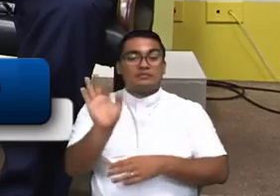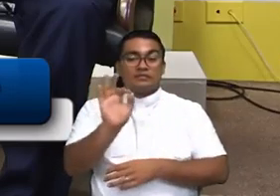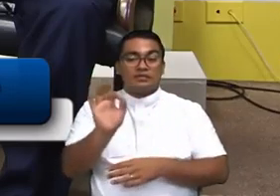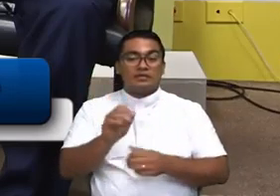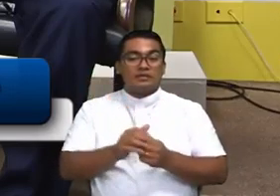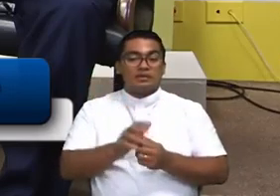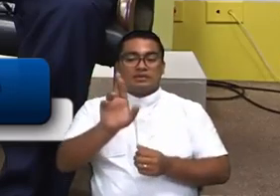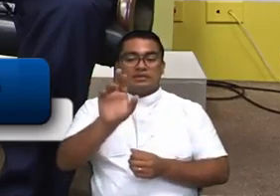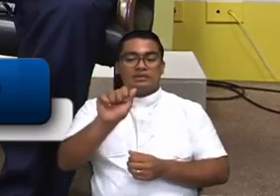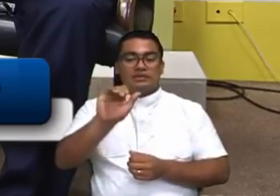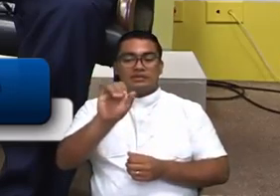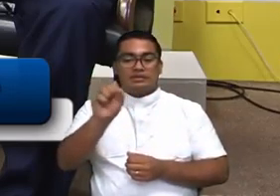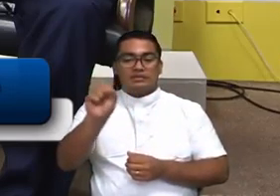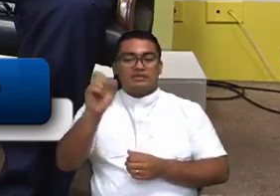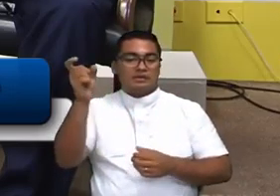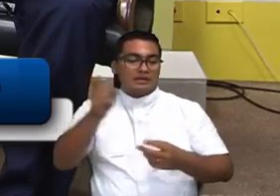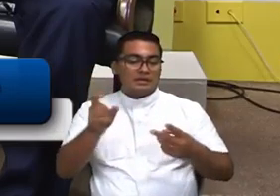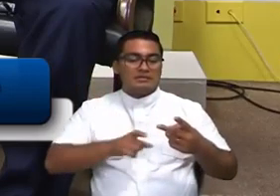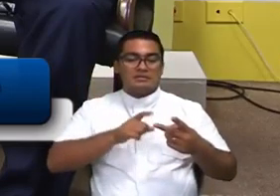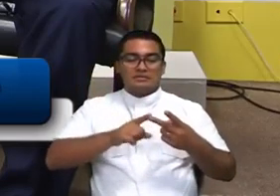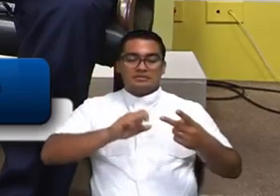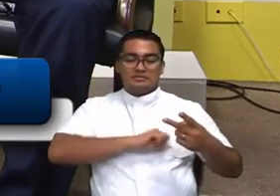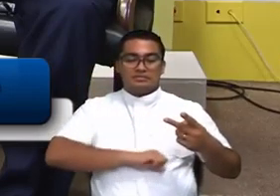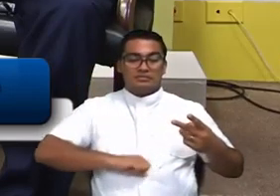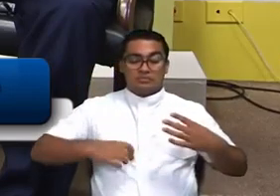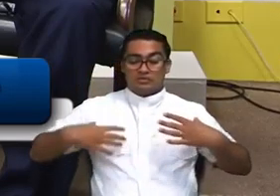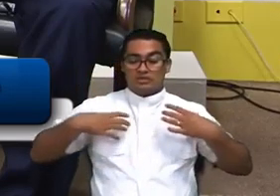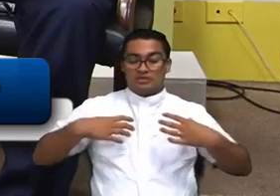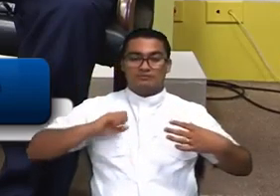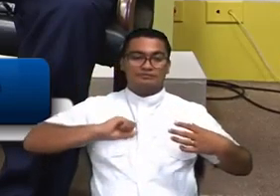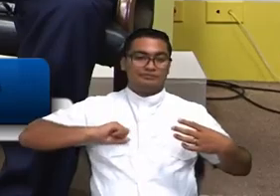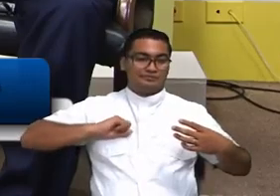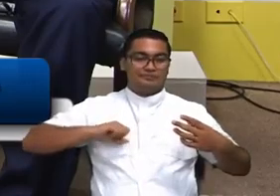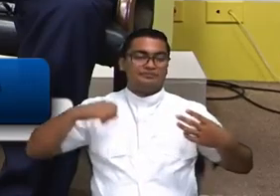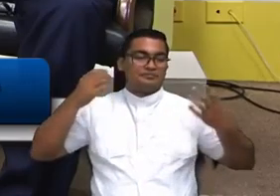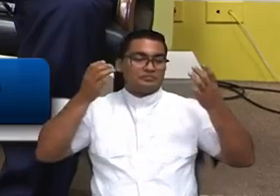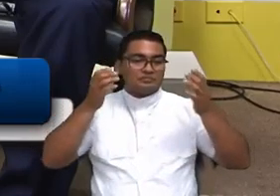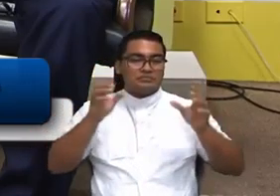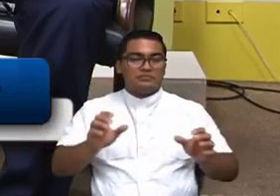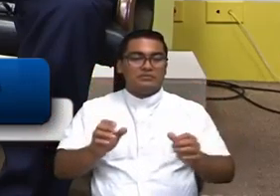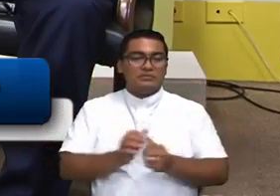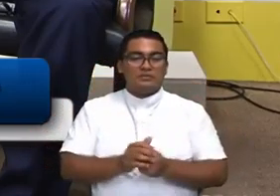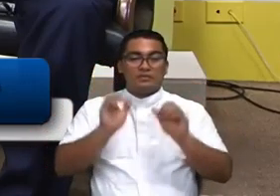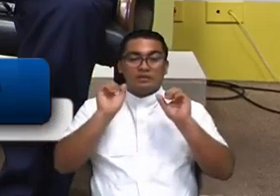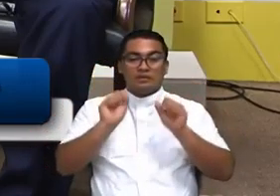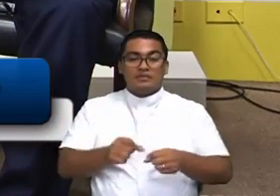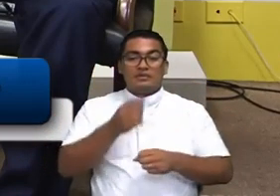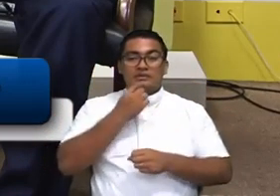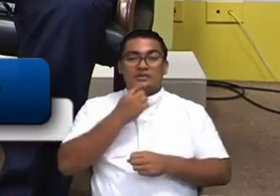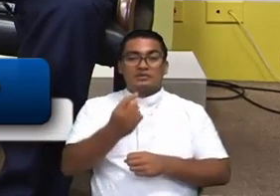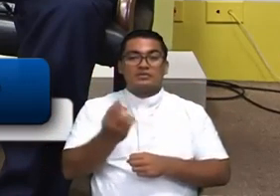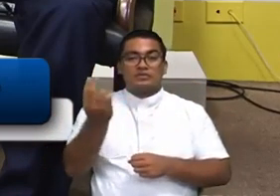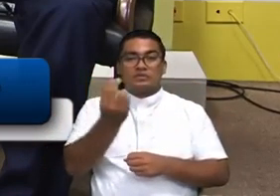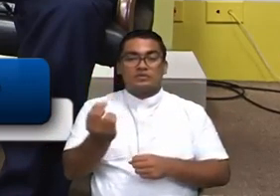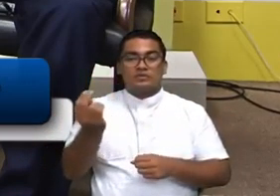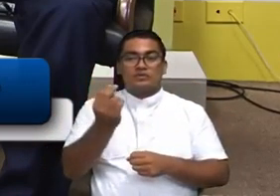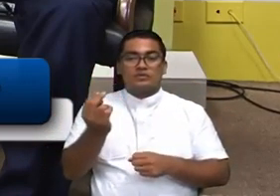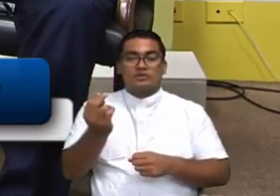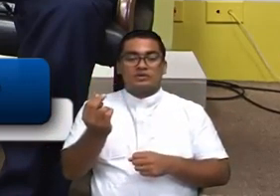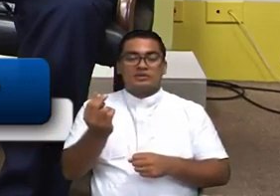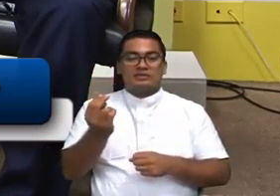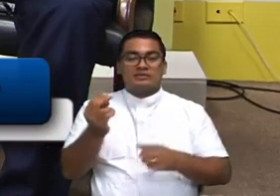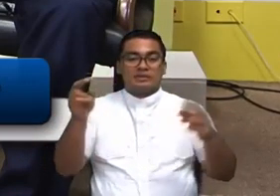dijimos, rayos X, ultrasonidos, tomografía, mamografías y resonancias magnéticas. podemos dividirlo en aquellos que utilizan energía ionizante, es